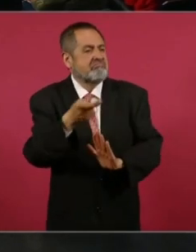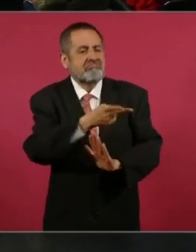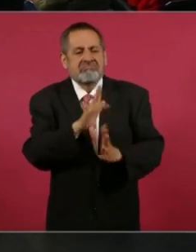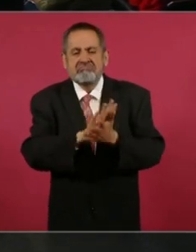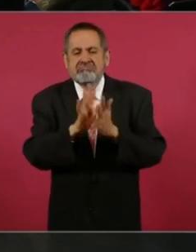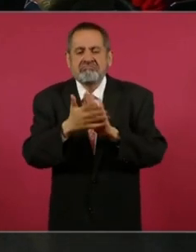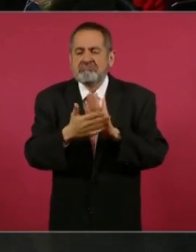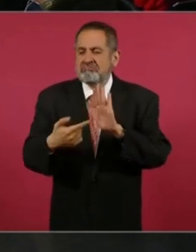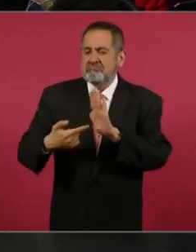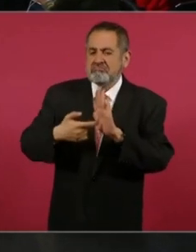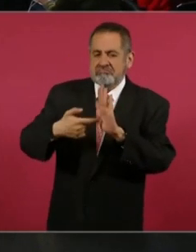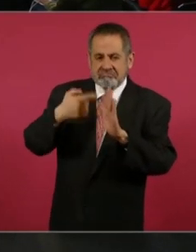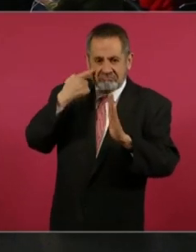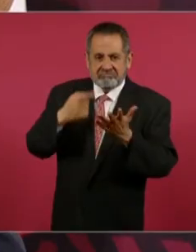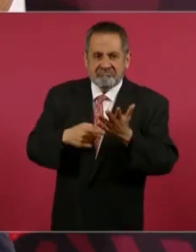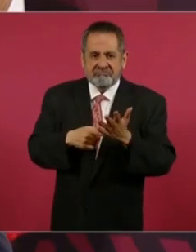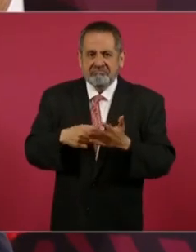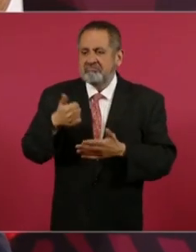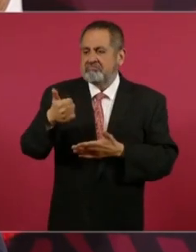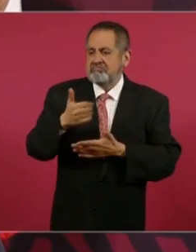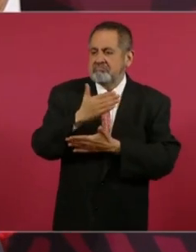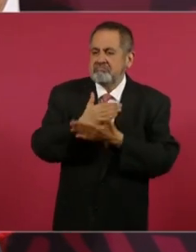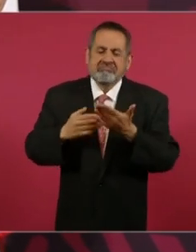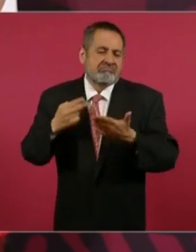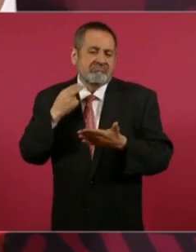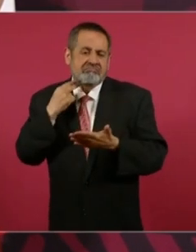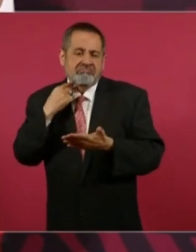ya se repartieron 6 notarías,